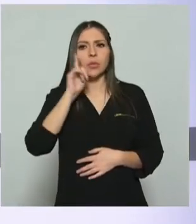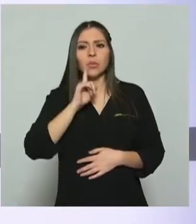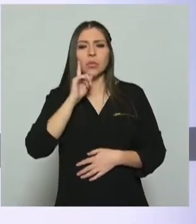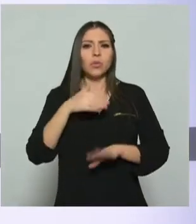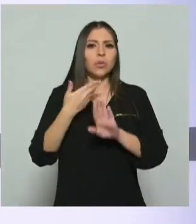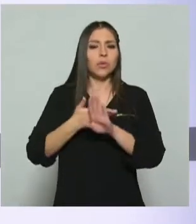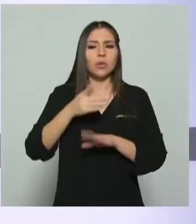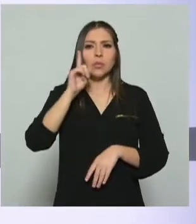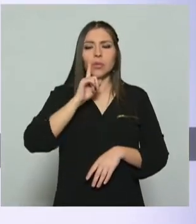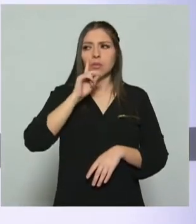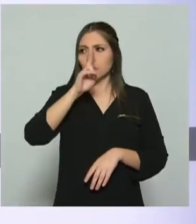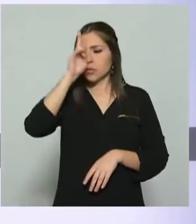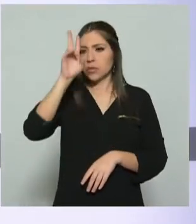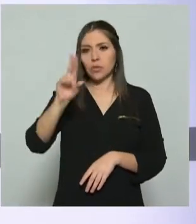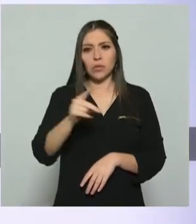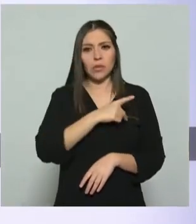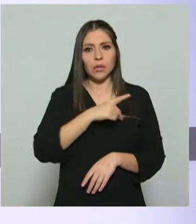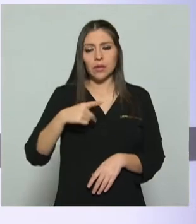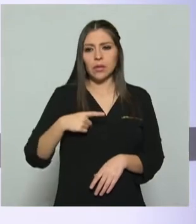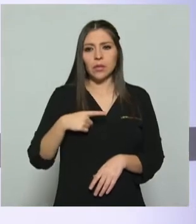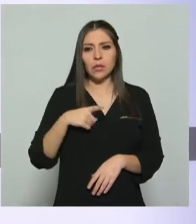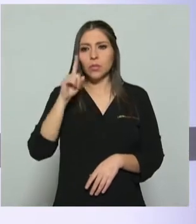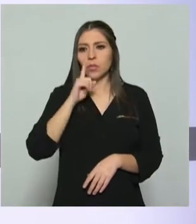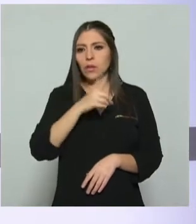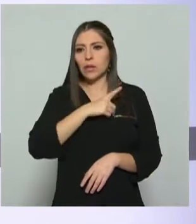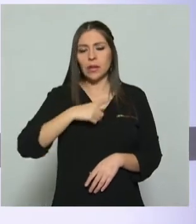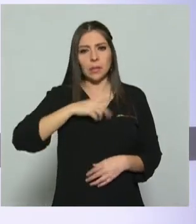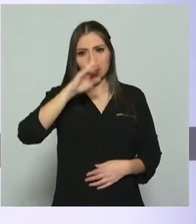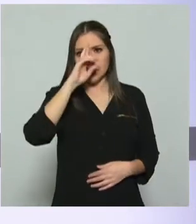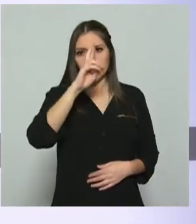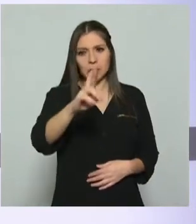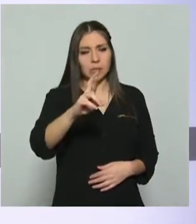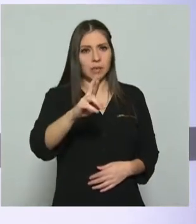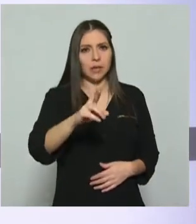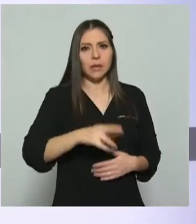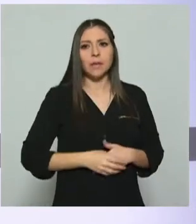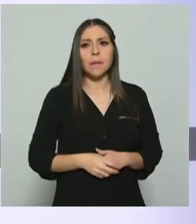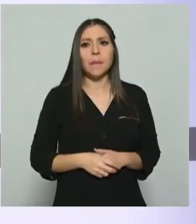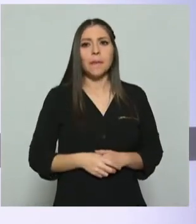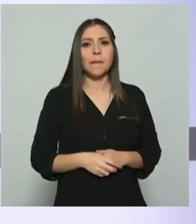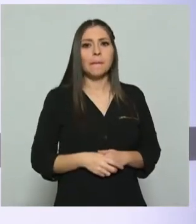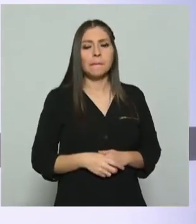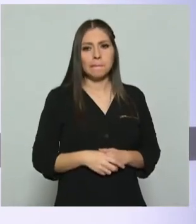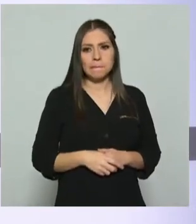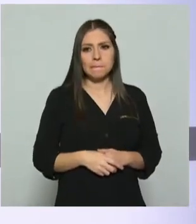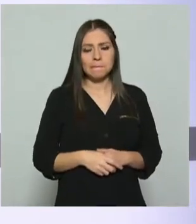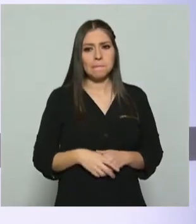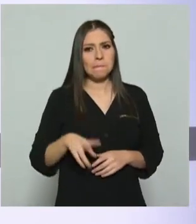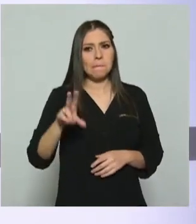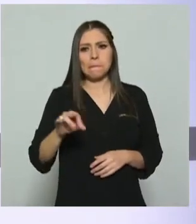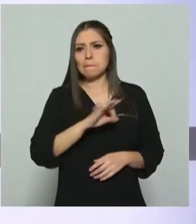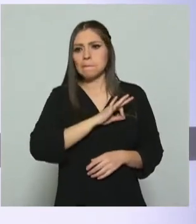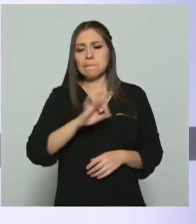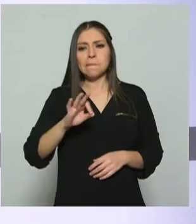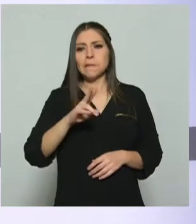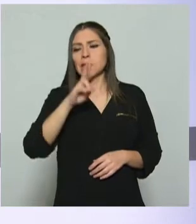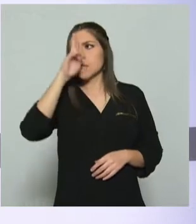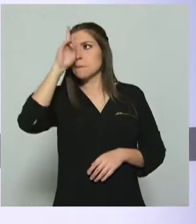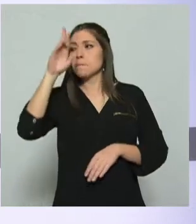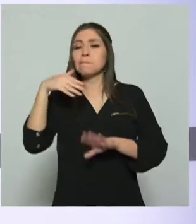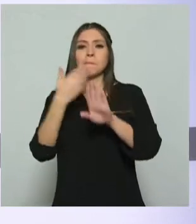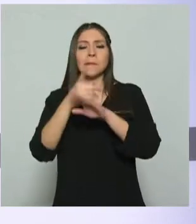respetar. No tiene permitido, dentro de mi lógica, el ejercer violencia contra ninguna